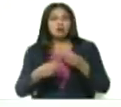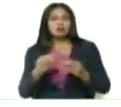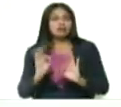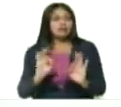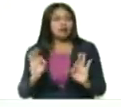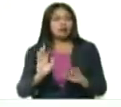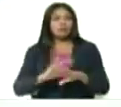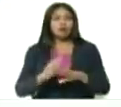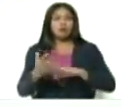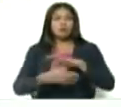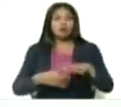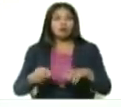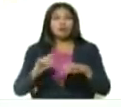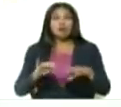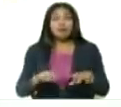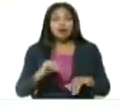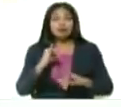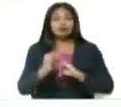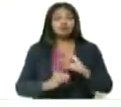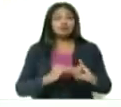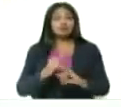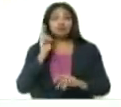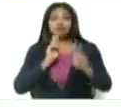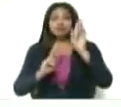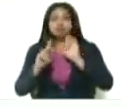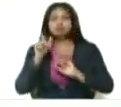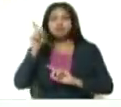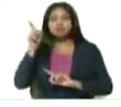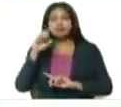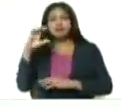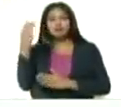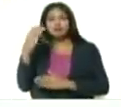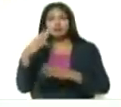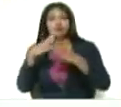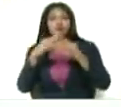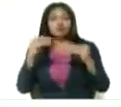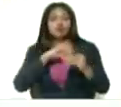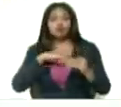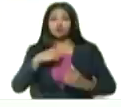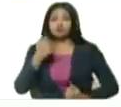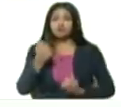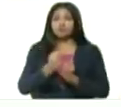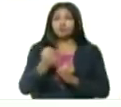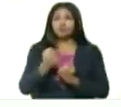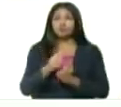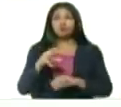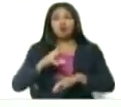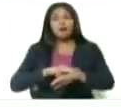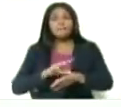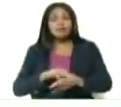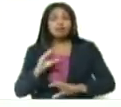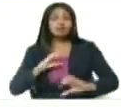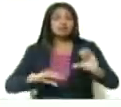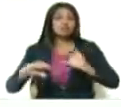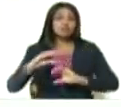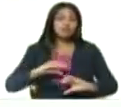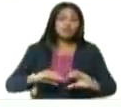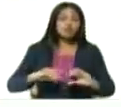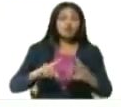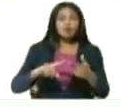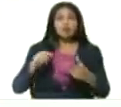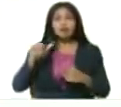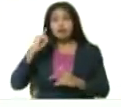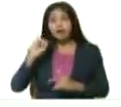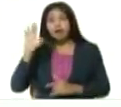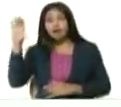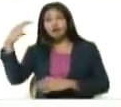en las máquinas, en el Instituto de Higiene de allá. Toda nuestra solidaridad con los médicos, científicos de Colombia